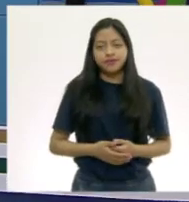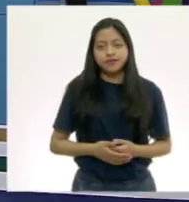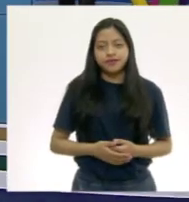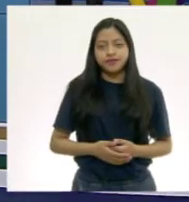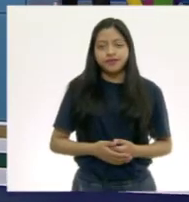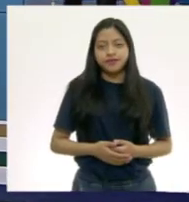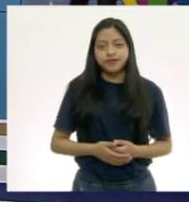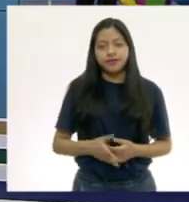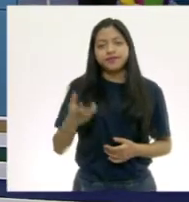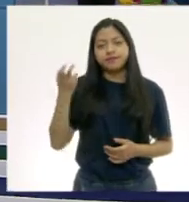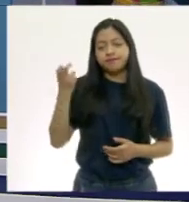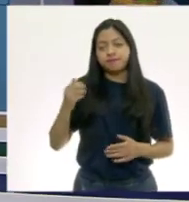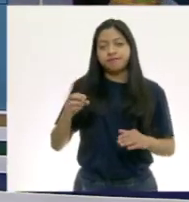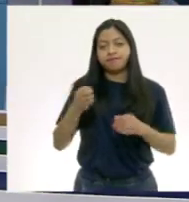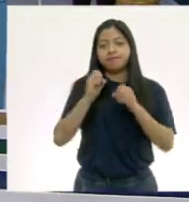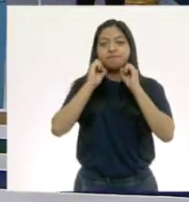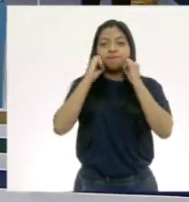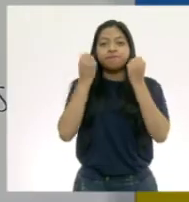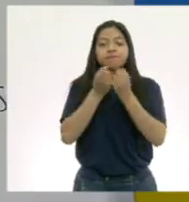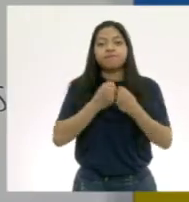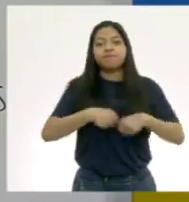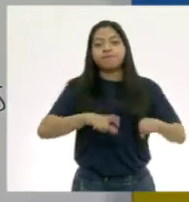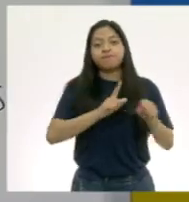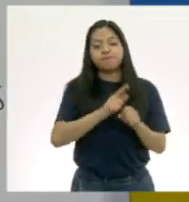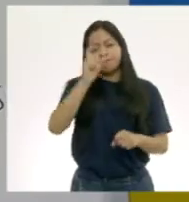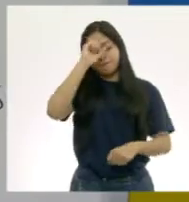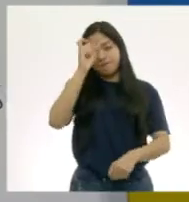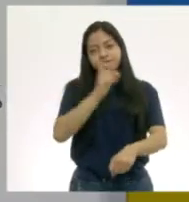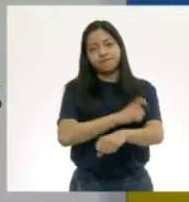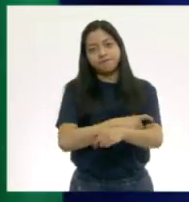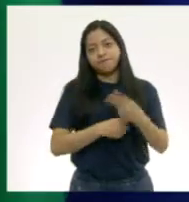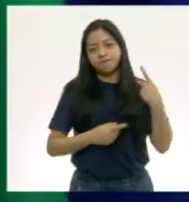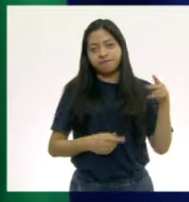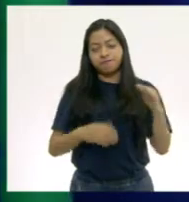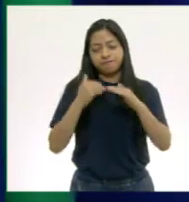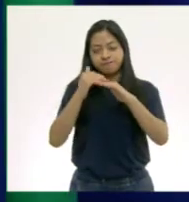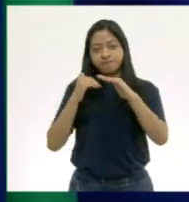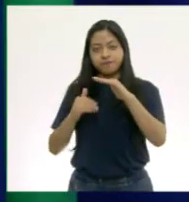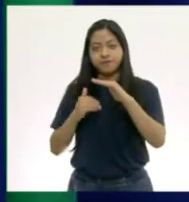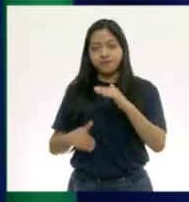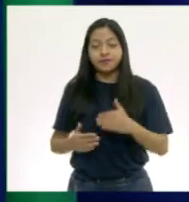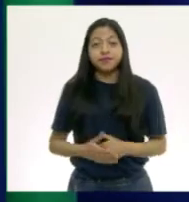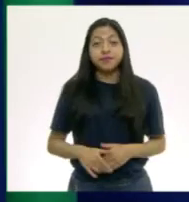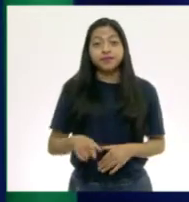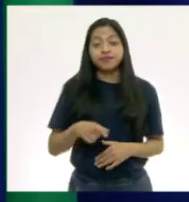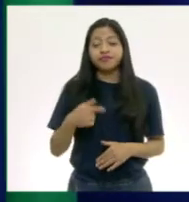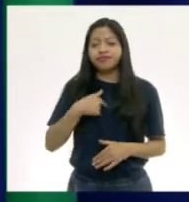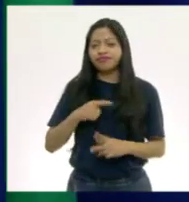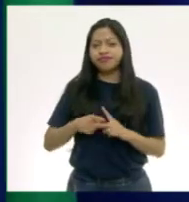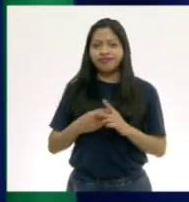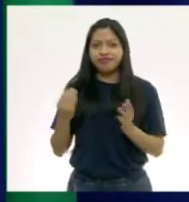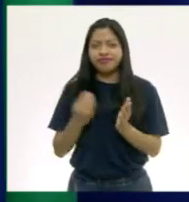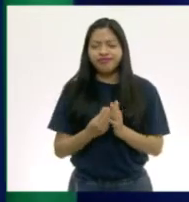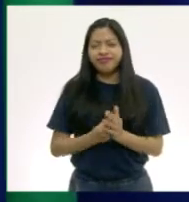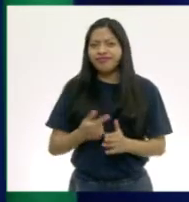Pues bueno, esa era la organización social de los egipcios. Desde que empezó la clase no dejo de querer preguntarle sobre las momias y